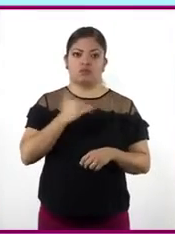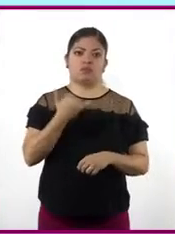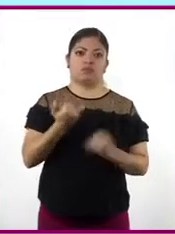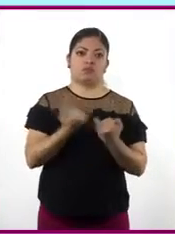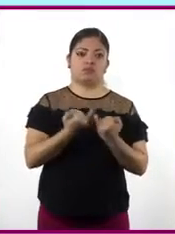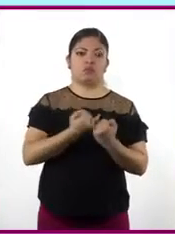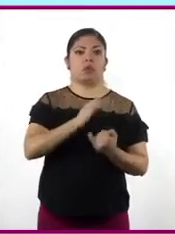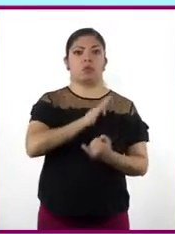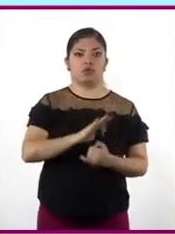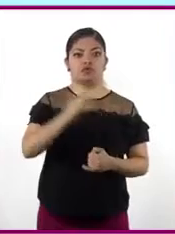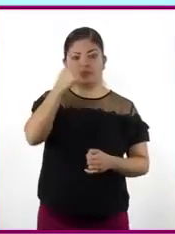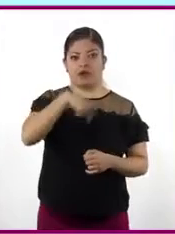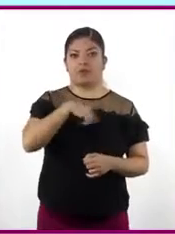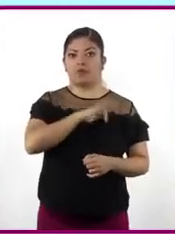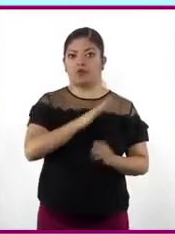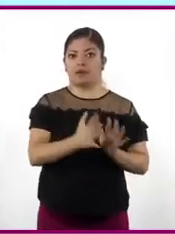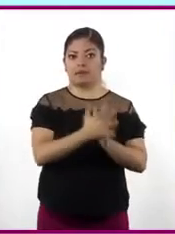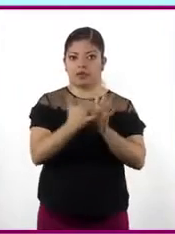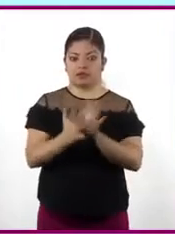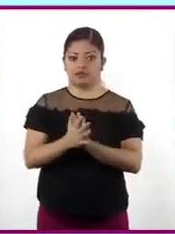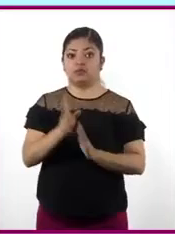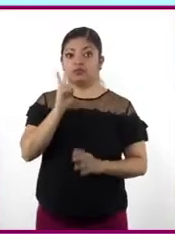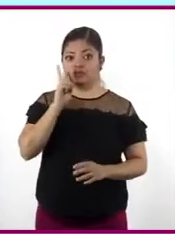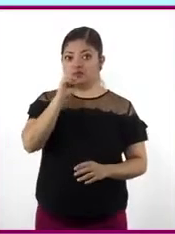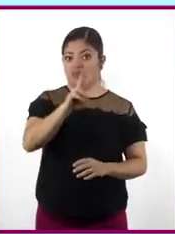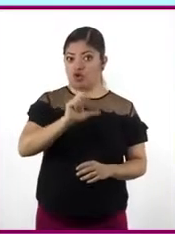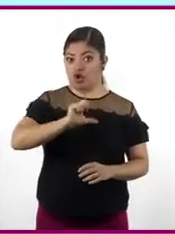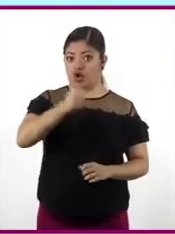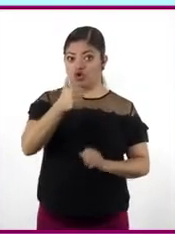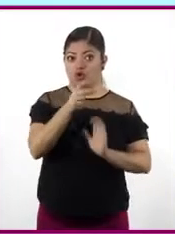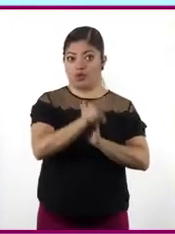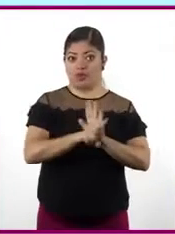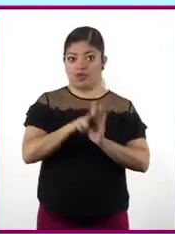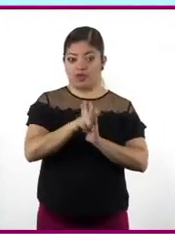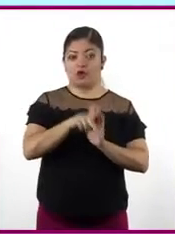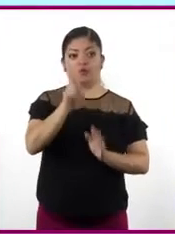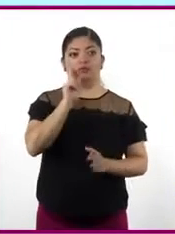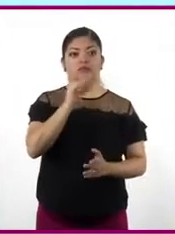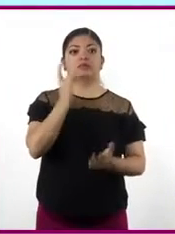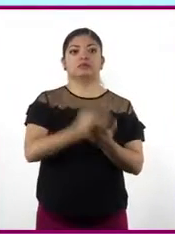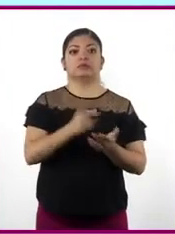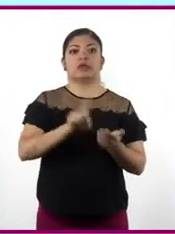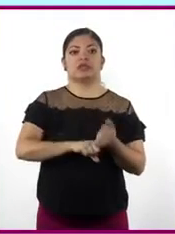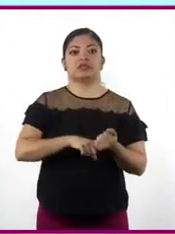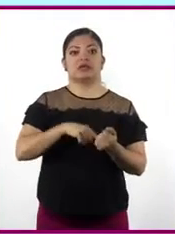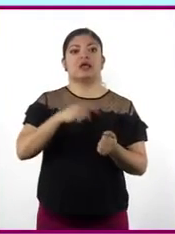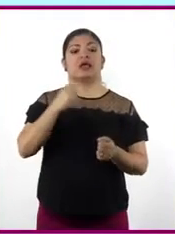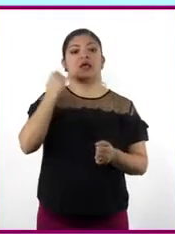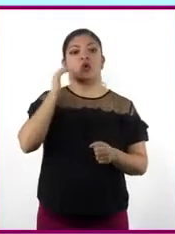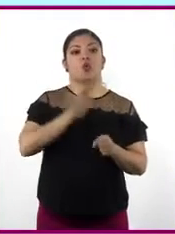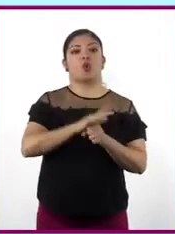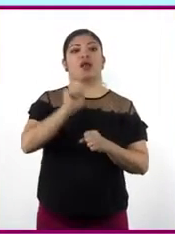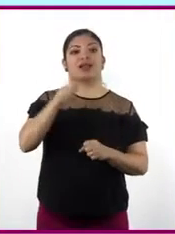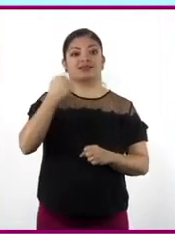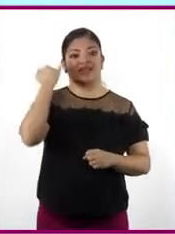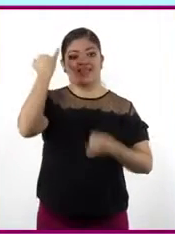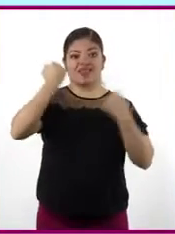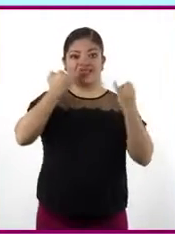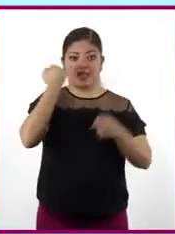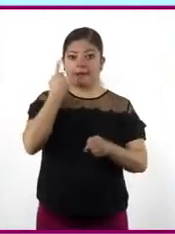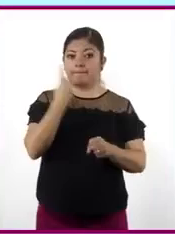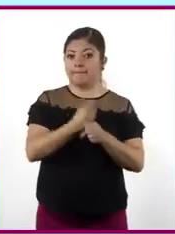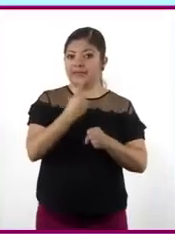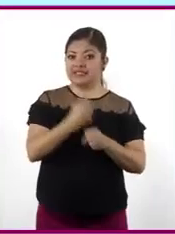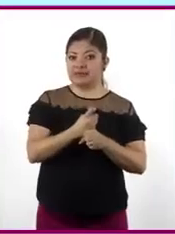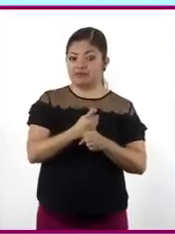posibilidades de participación. Observen el siguiente video e identifiquen las ideas principales que nos